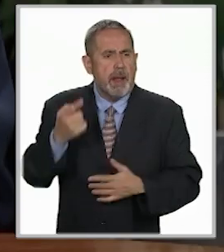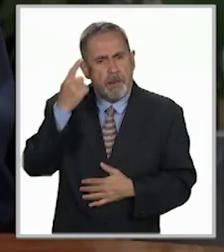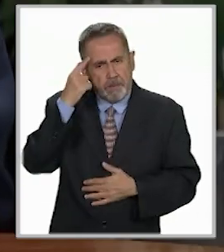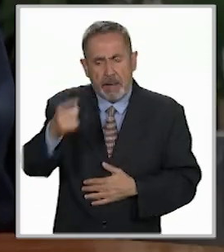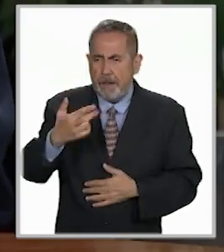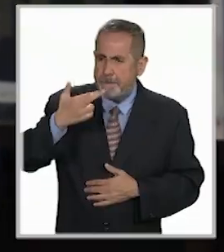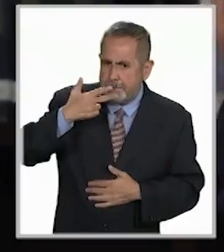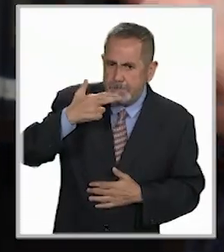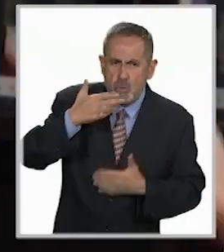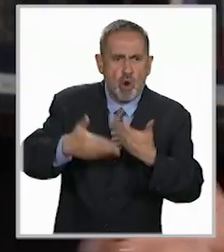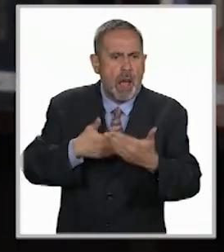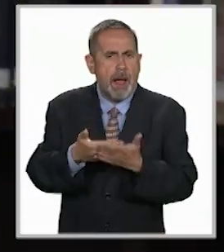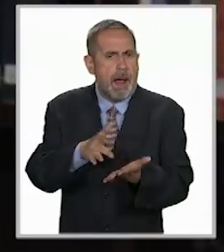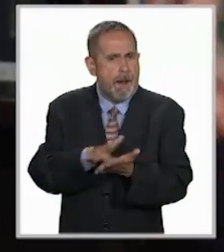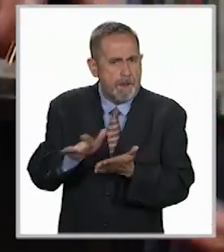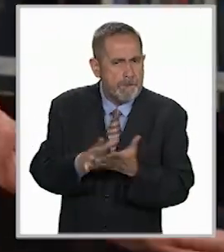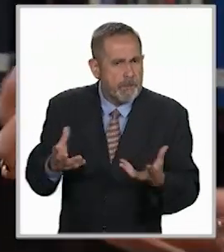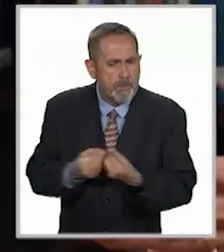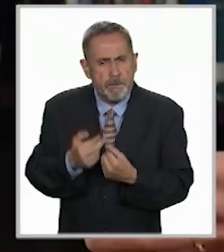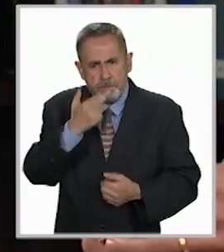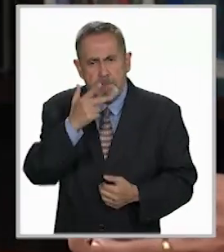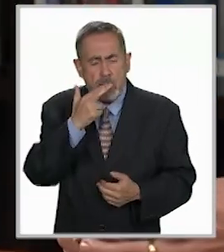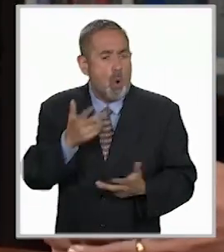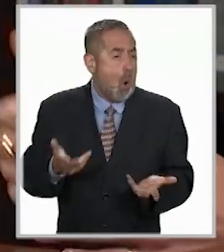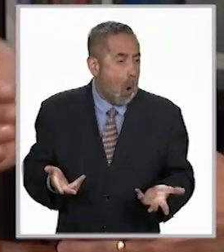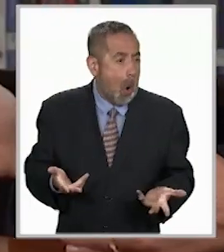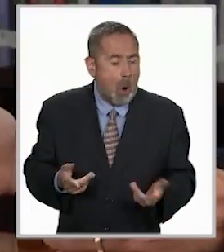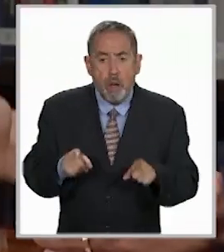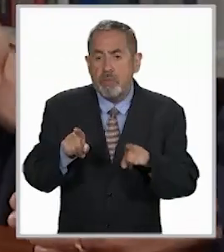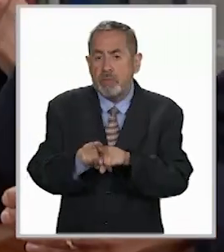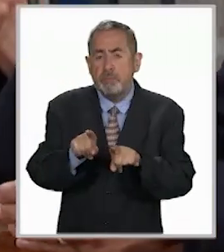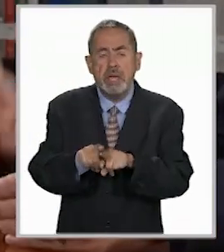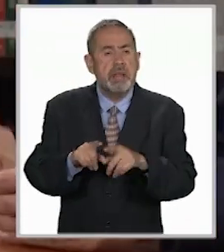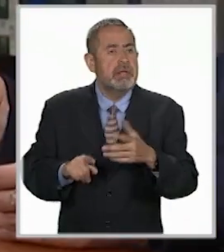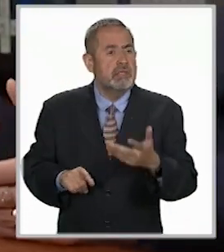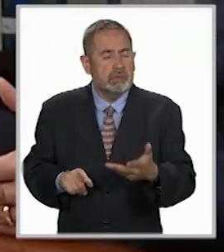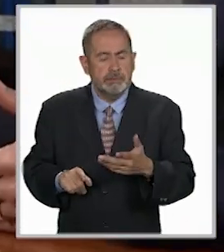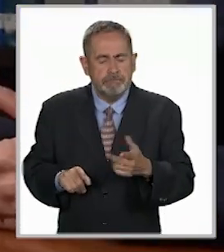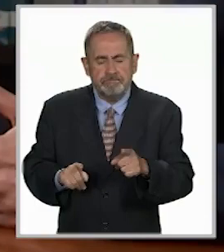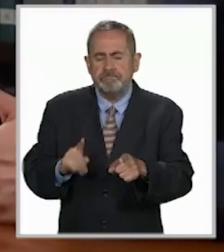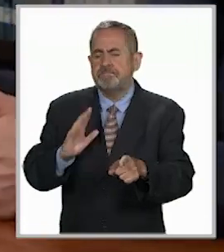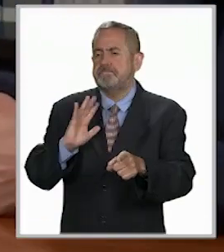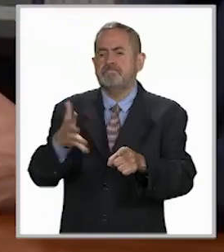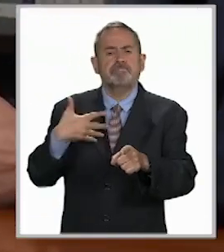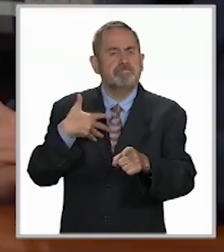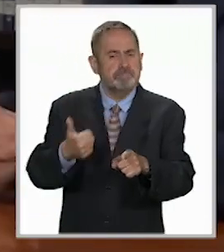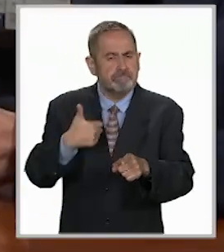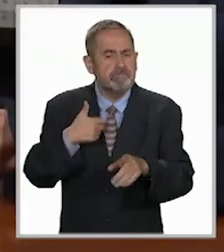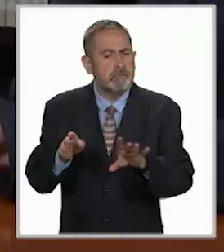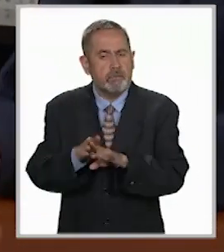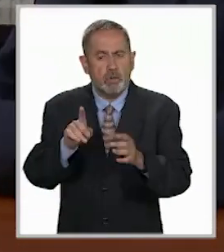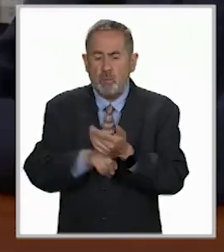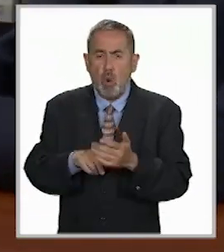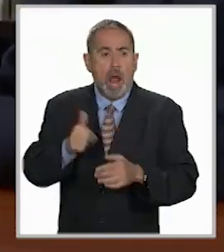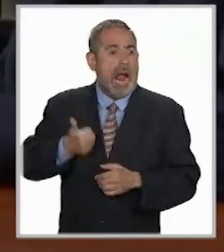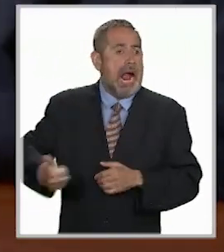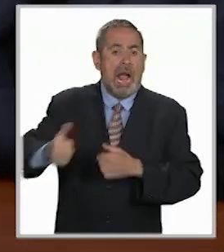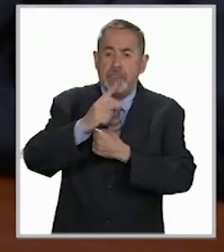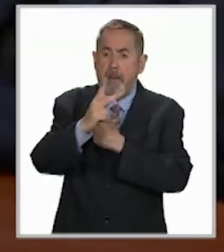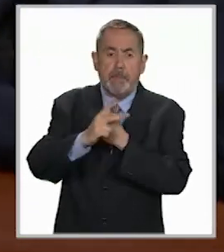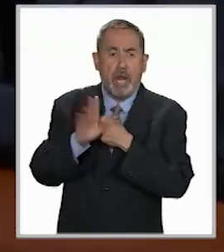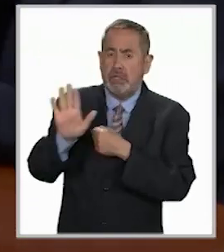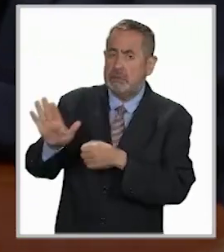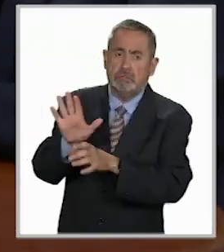derecho internacional para cooperar mejor, para colaborar mejor, también está sobreentendido que